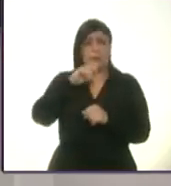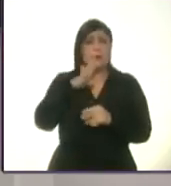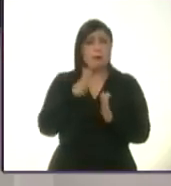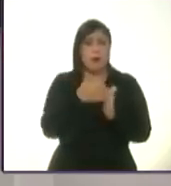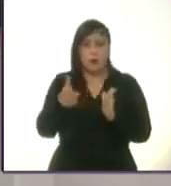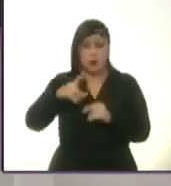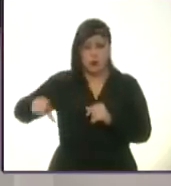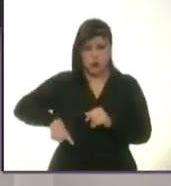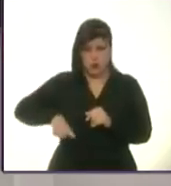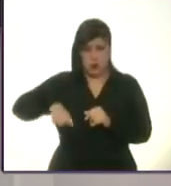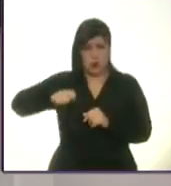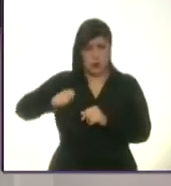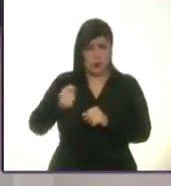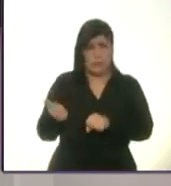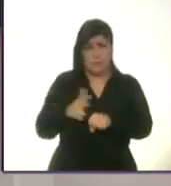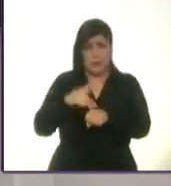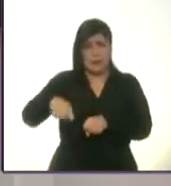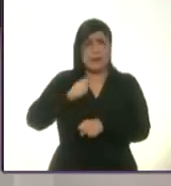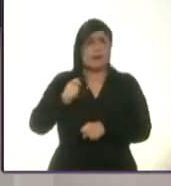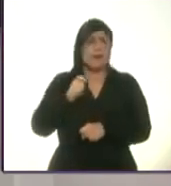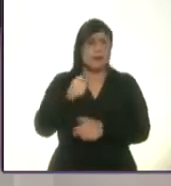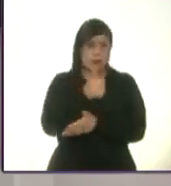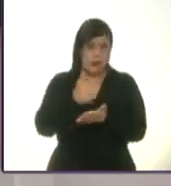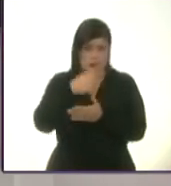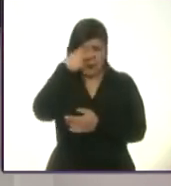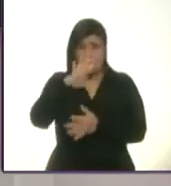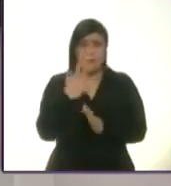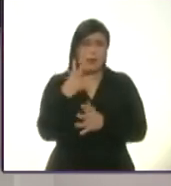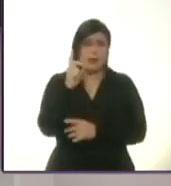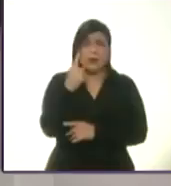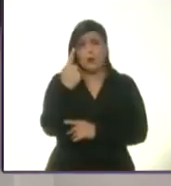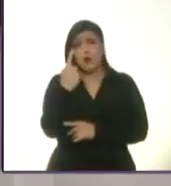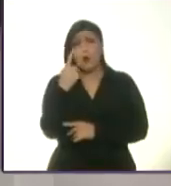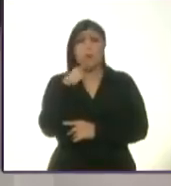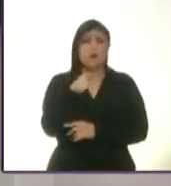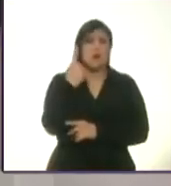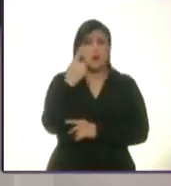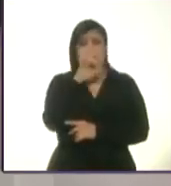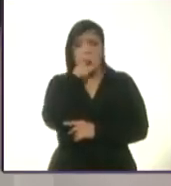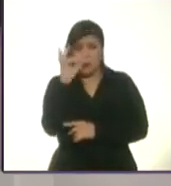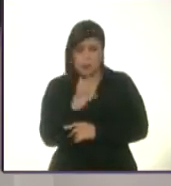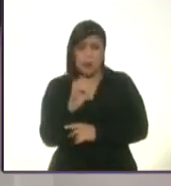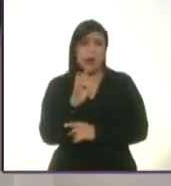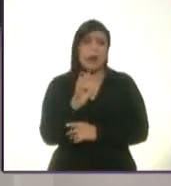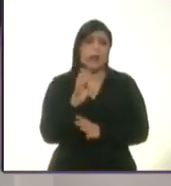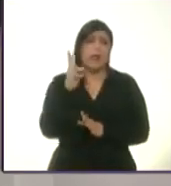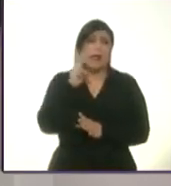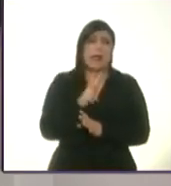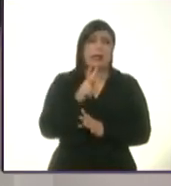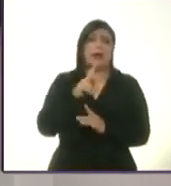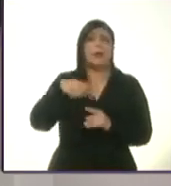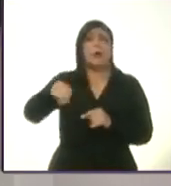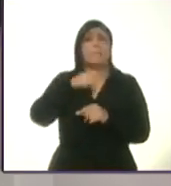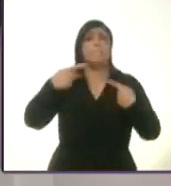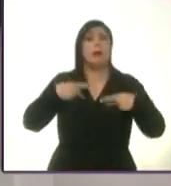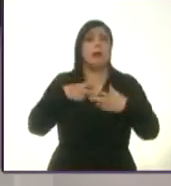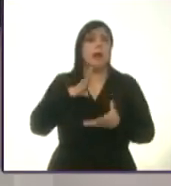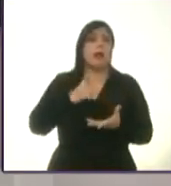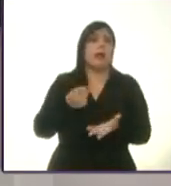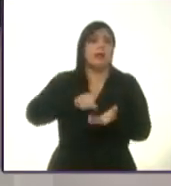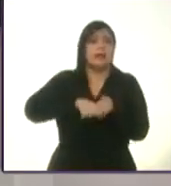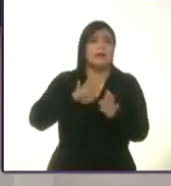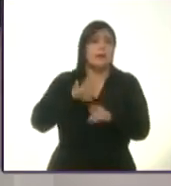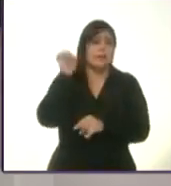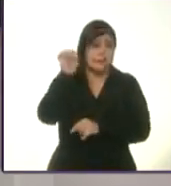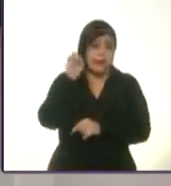pública de la ciudad de mexico estamos hablando del 30 y 1.1 por ciento pues es personal sindicalizado o de base